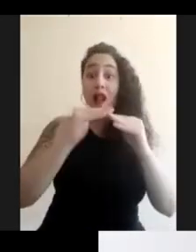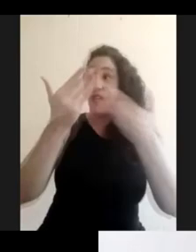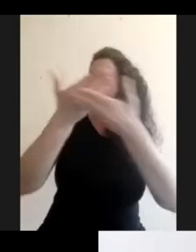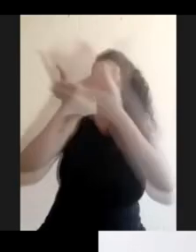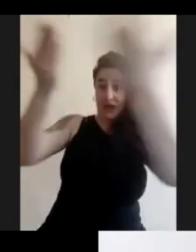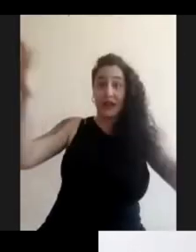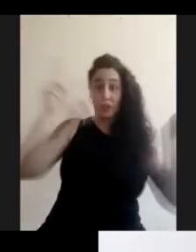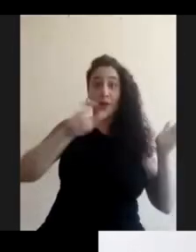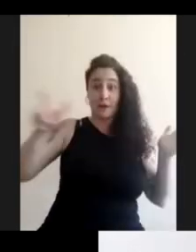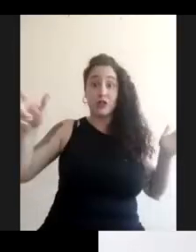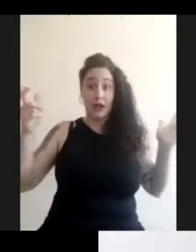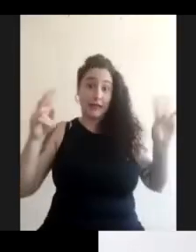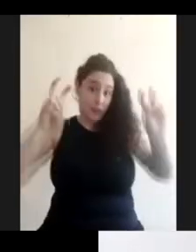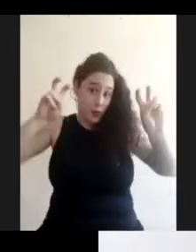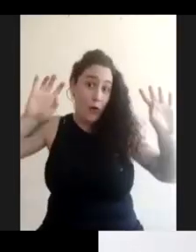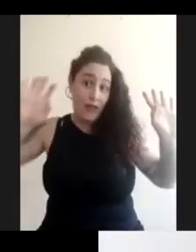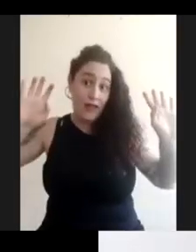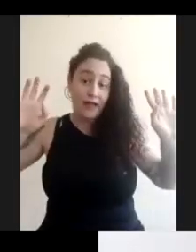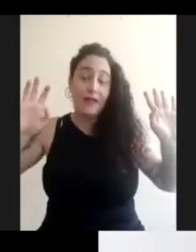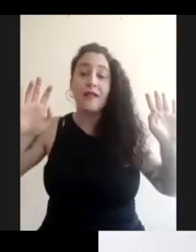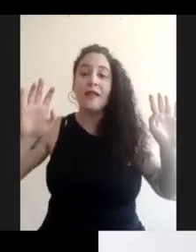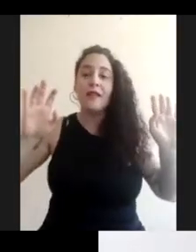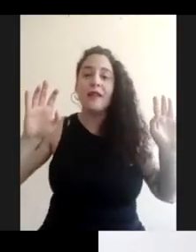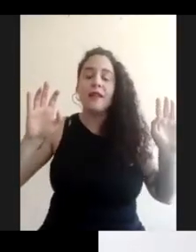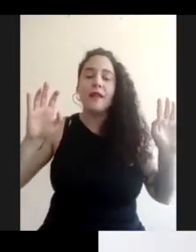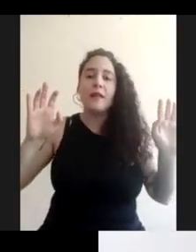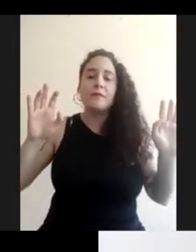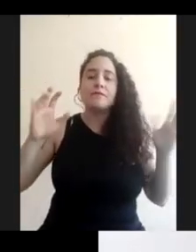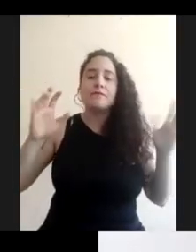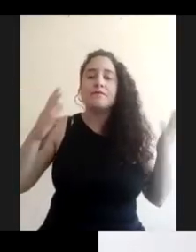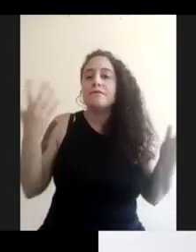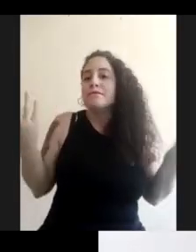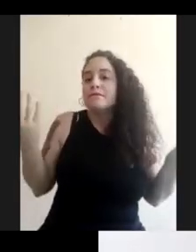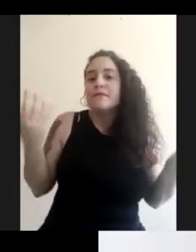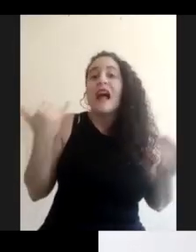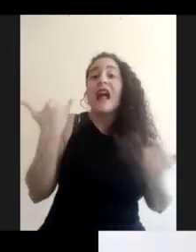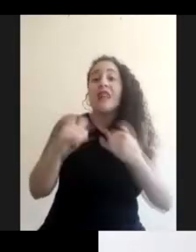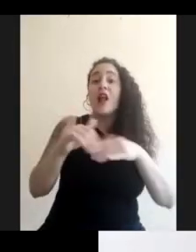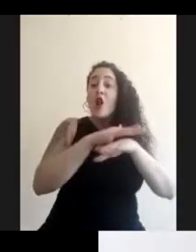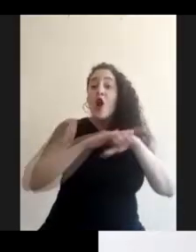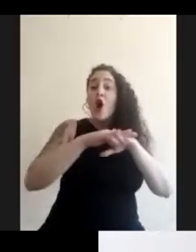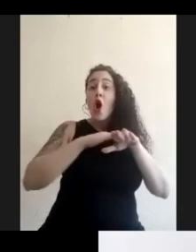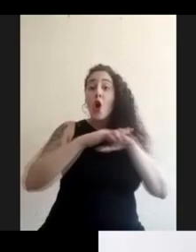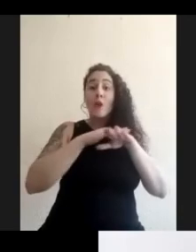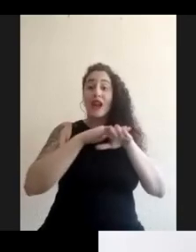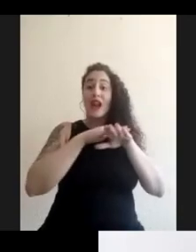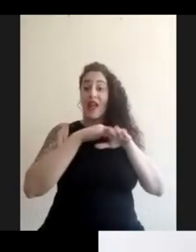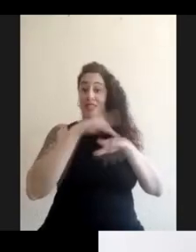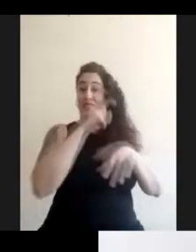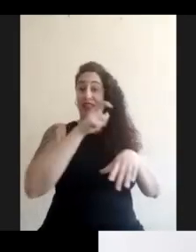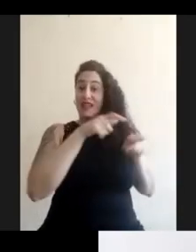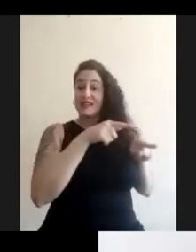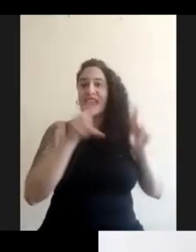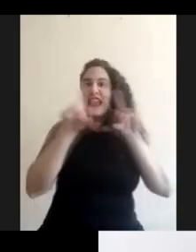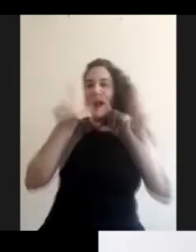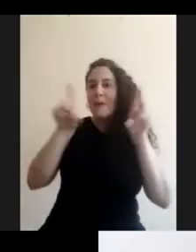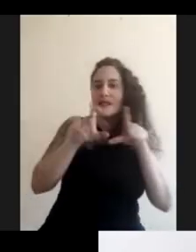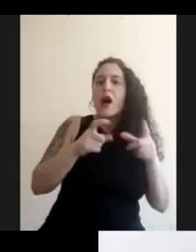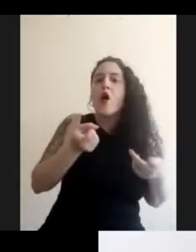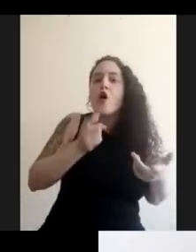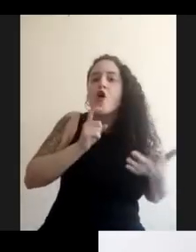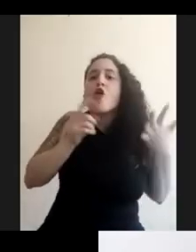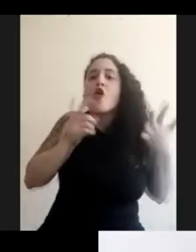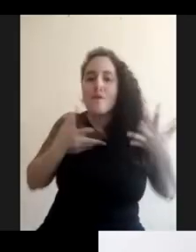personas, ¿qué les llevará a estos gobernantes que tenemos a permitir, y a estas empresas que tenemos, a permitir, sobre